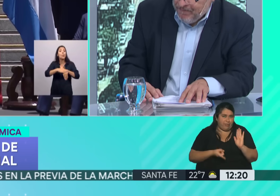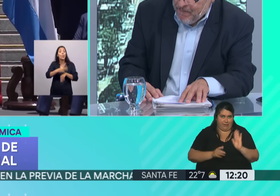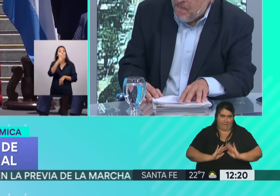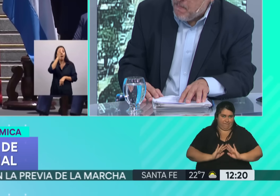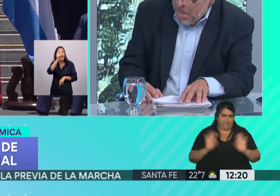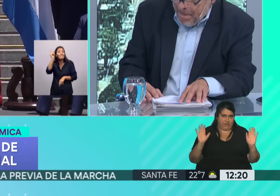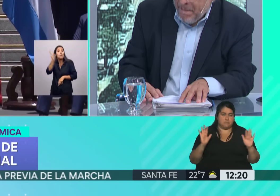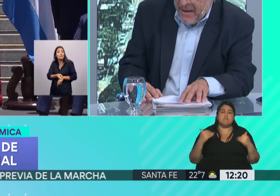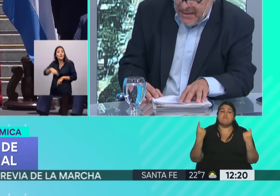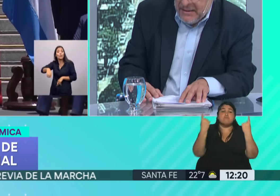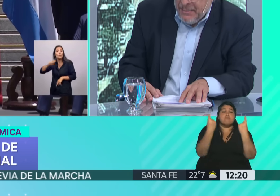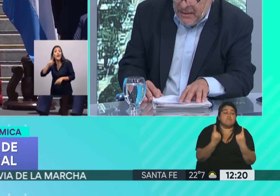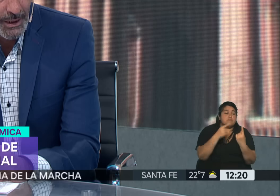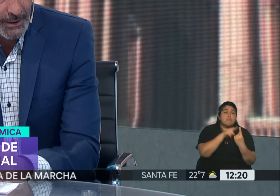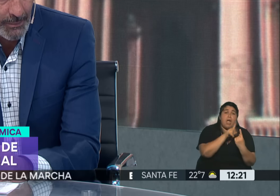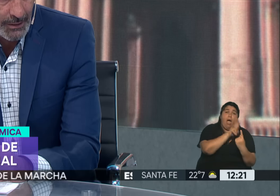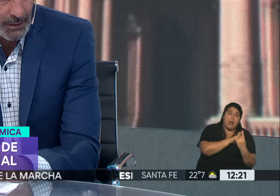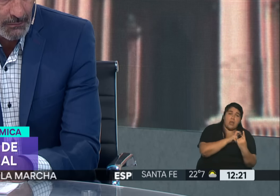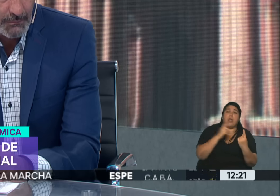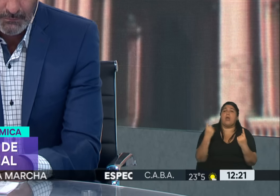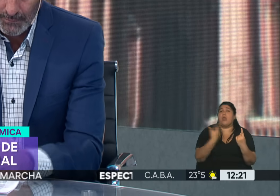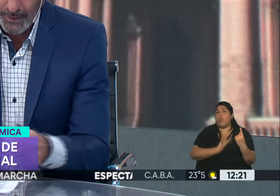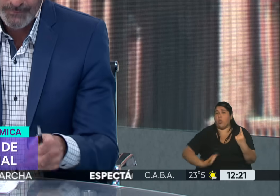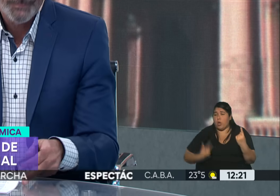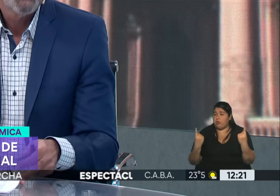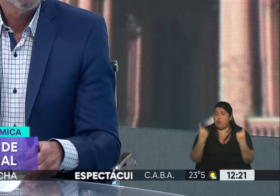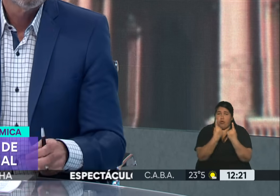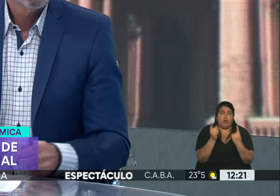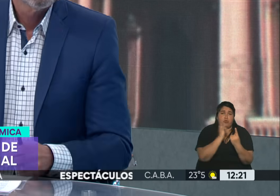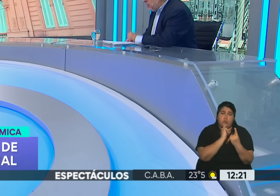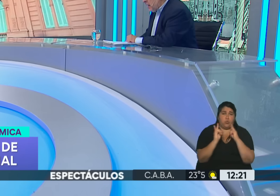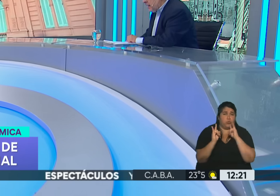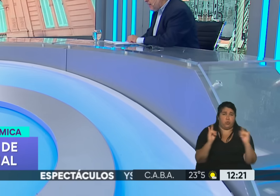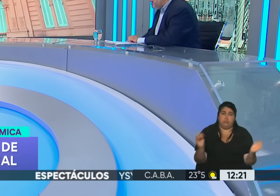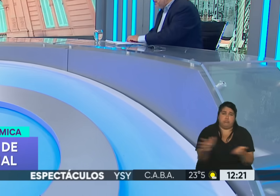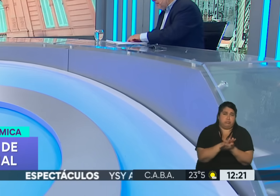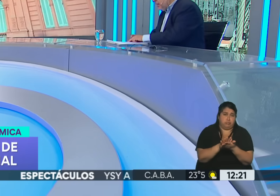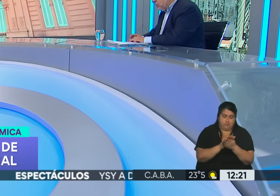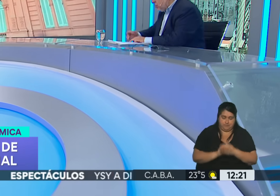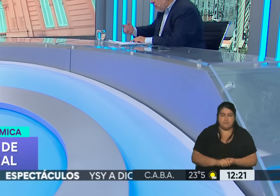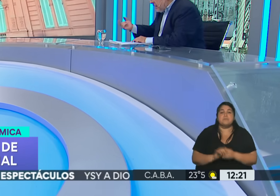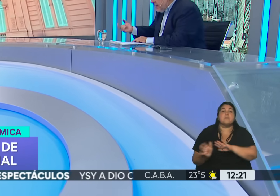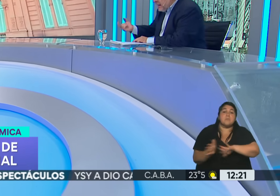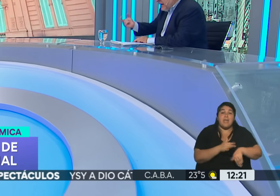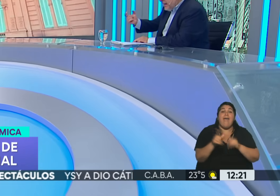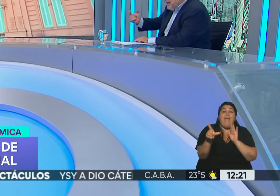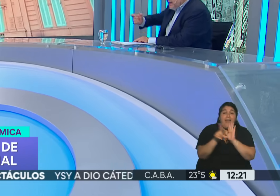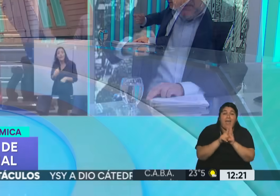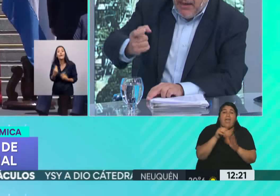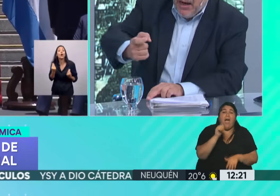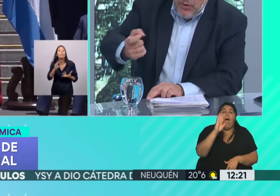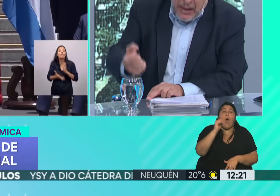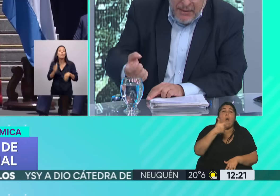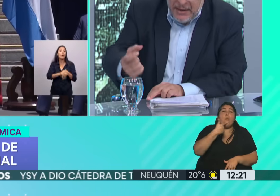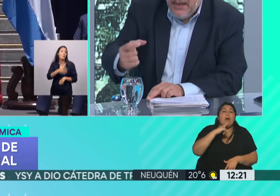propietario e inquilino exactamente directamente exactamente eh derogación de la ley de abastecimiento una ley que se